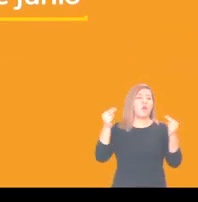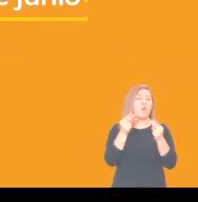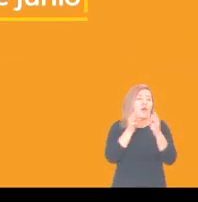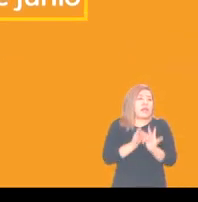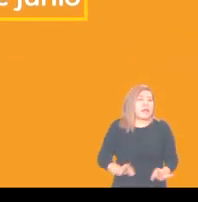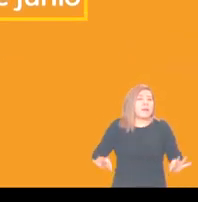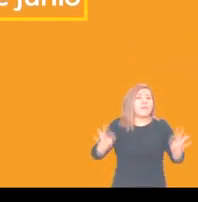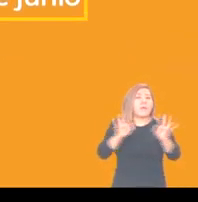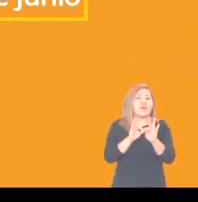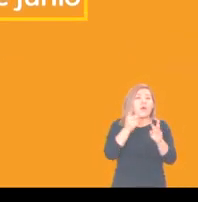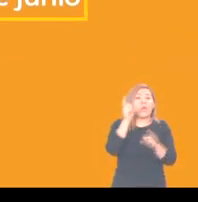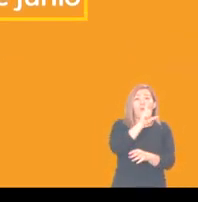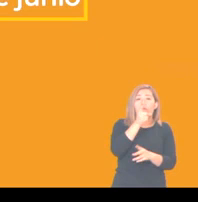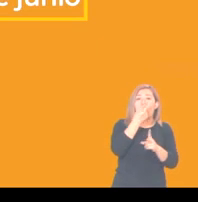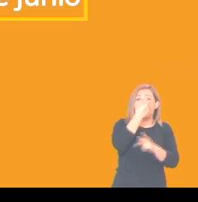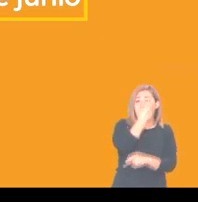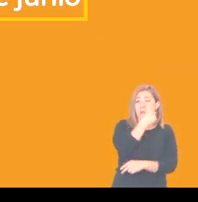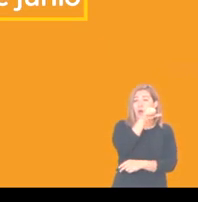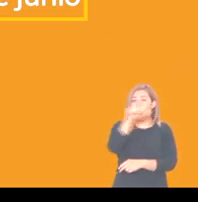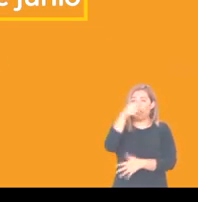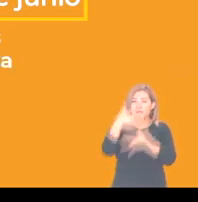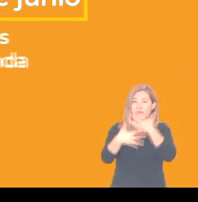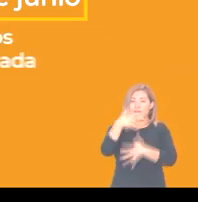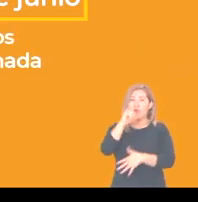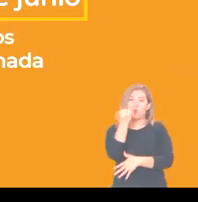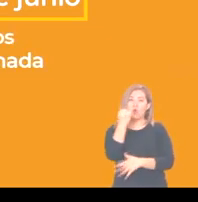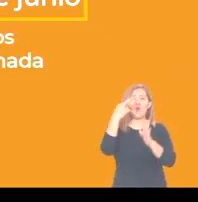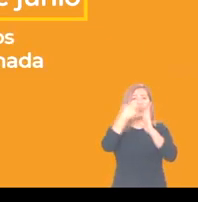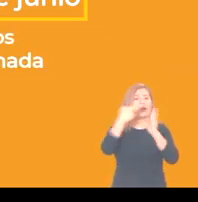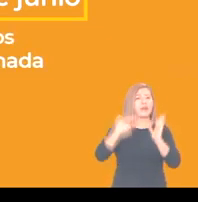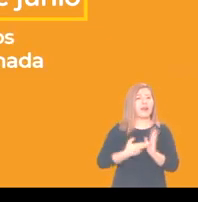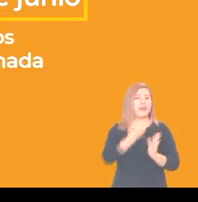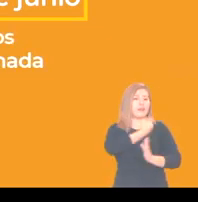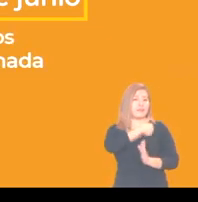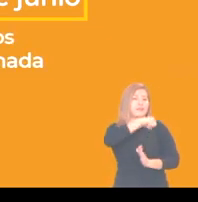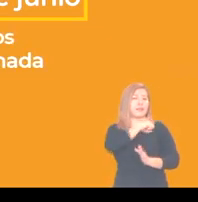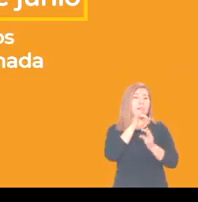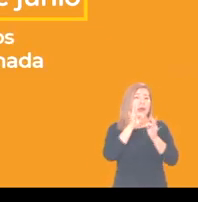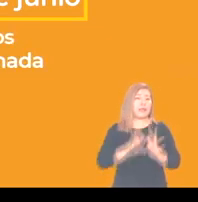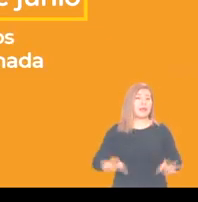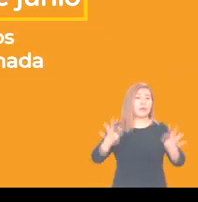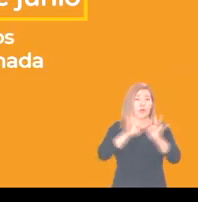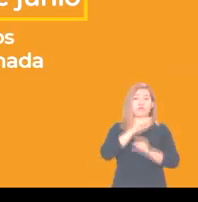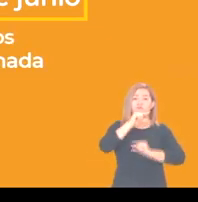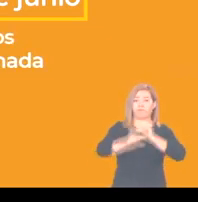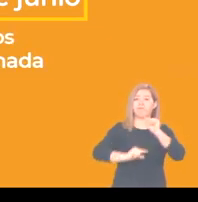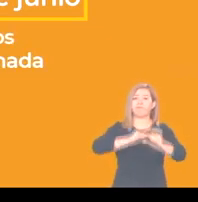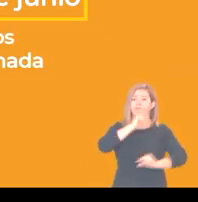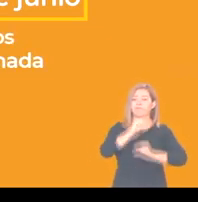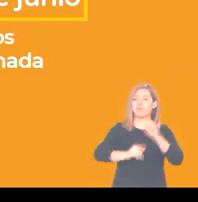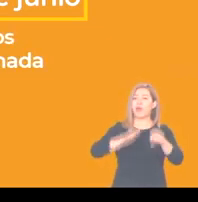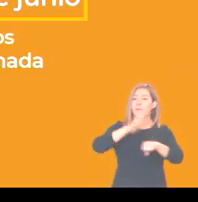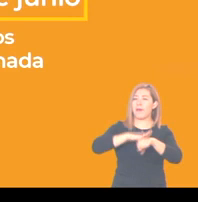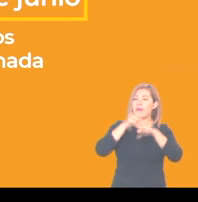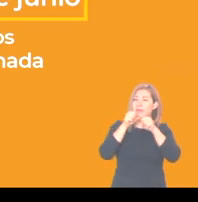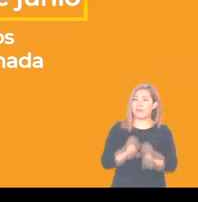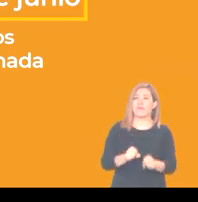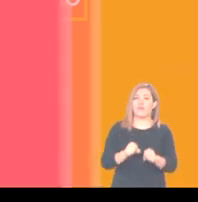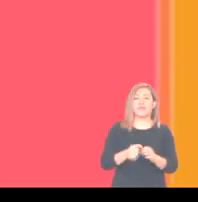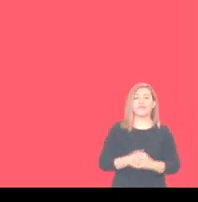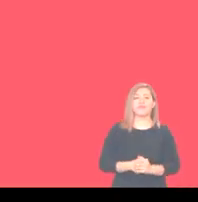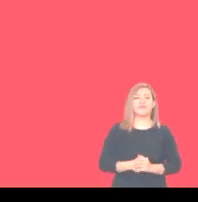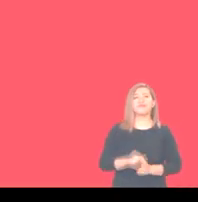sustantivas regresarán del 1 al 15 de junio, con protocolos sanitarios de forma gradual, escalonada y